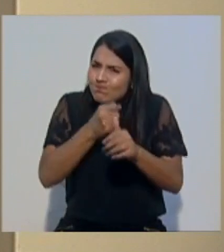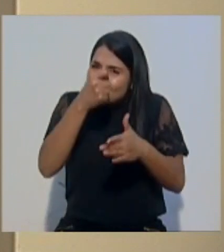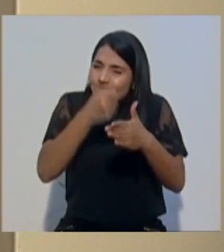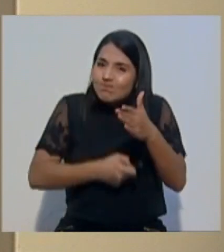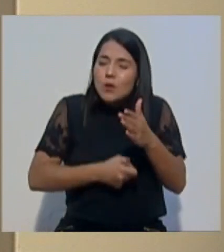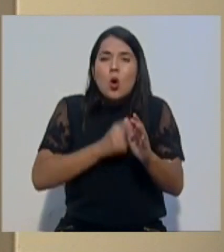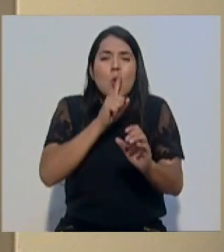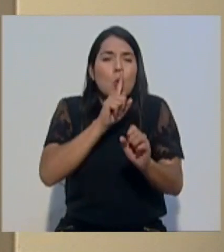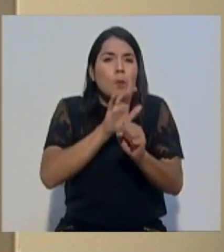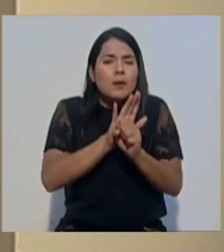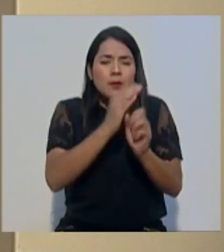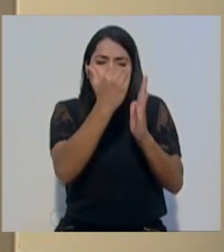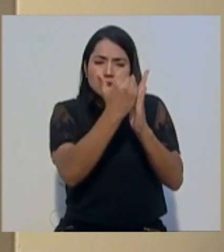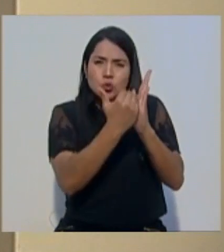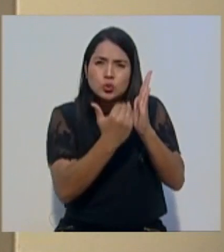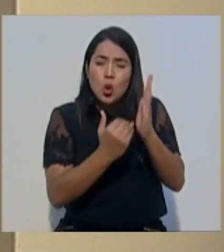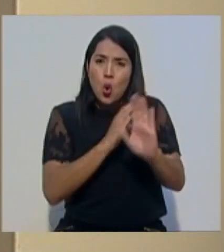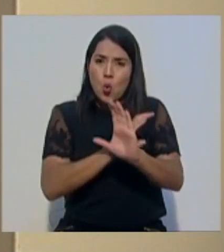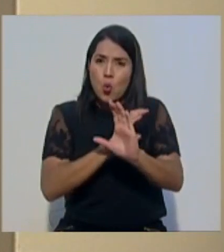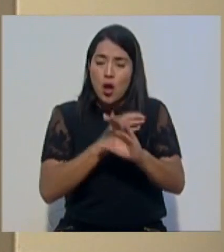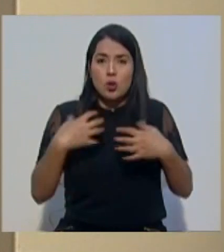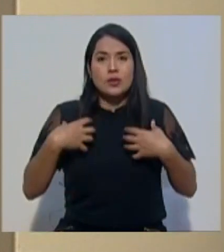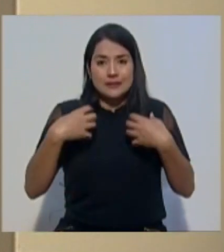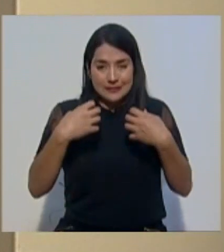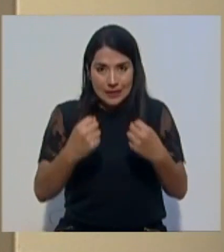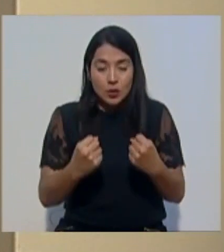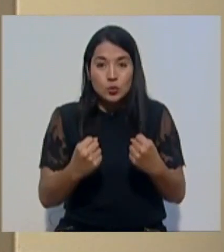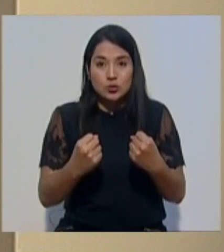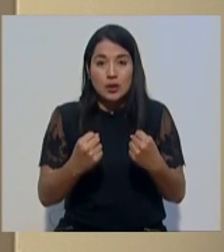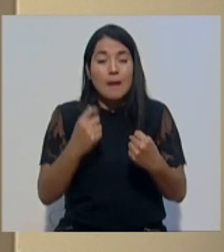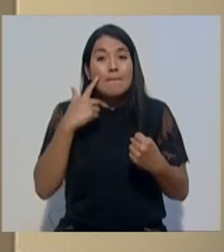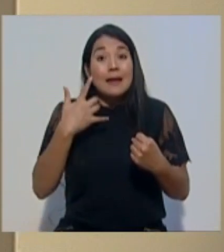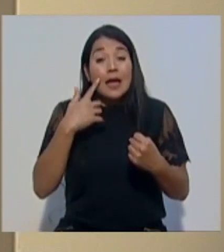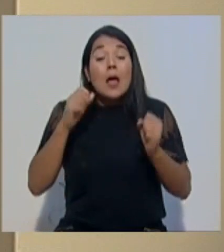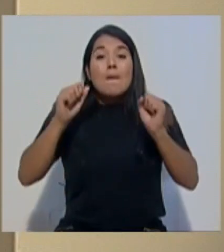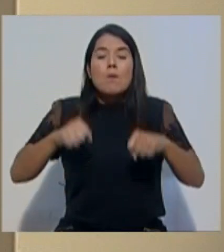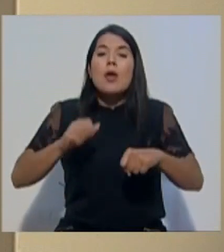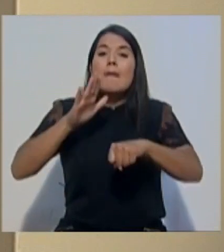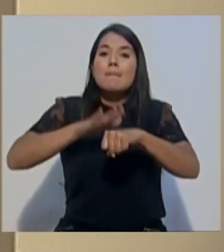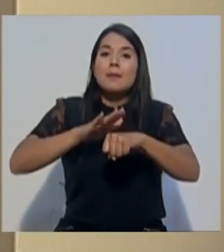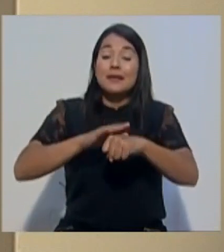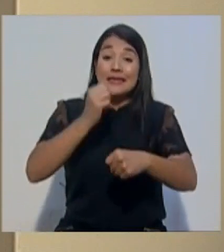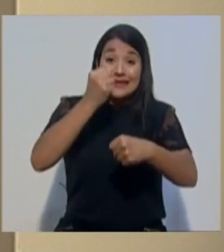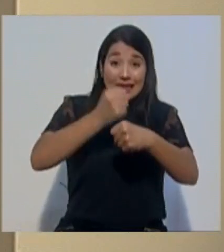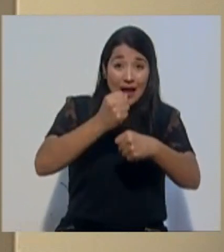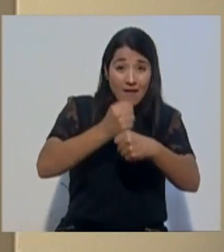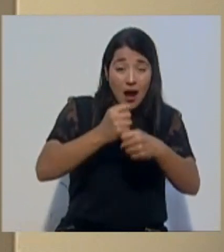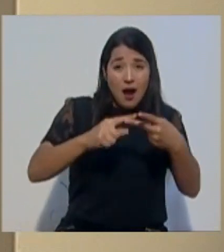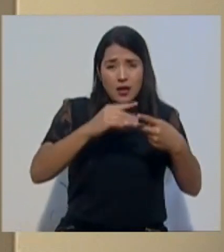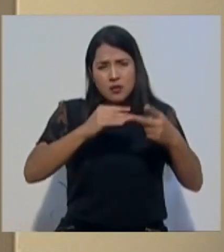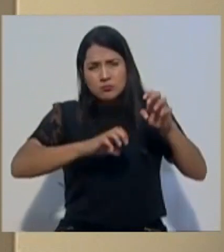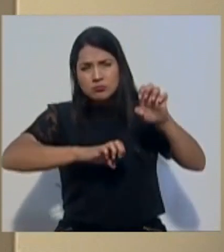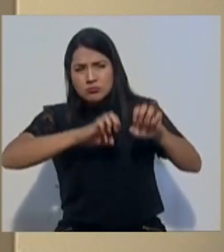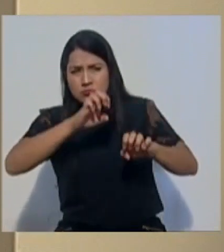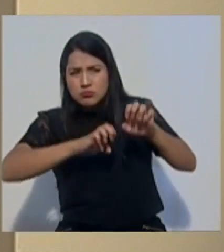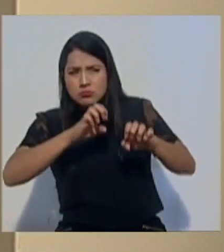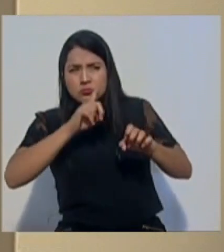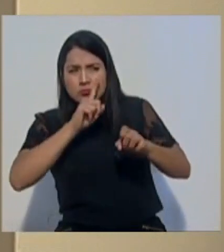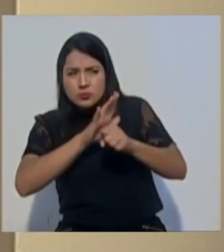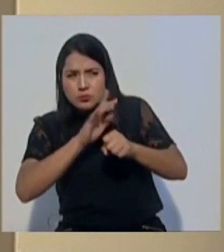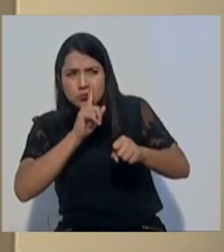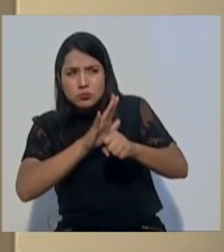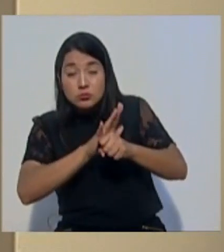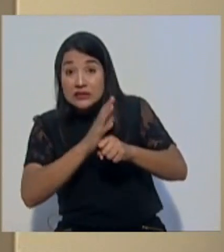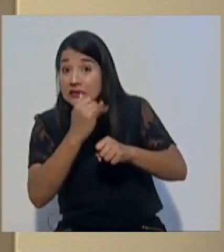protocolos sanitarios que nos permitan poder trabajar y medir ese cumplimiento y en caso de que no